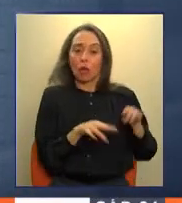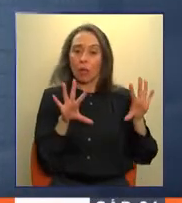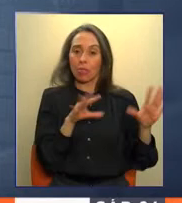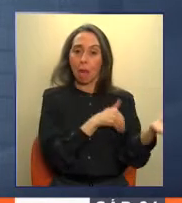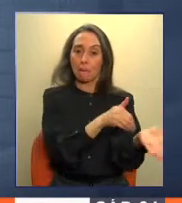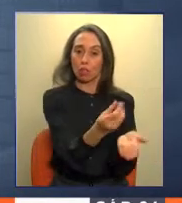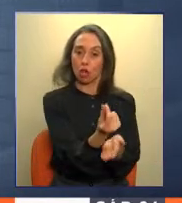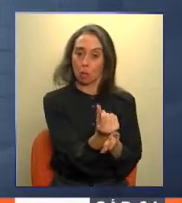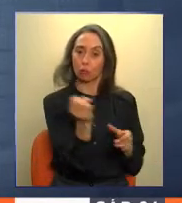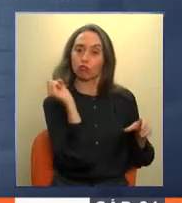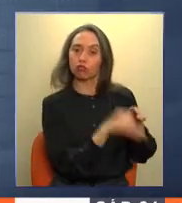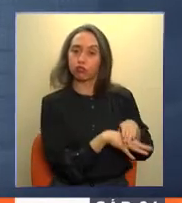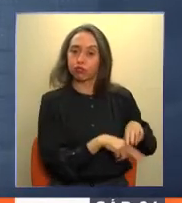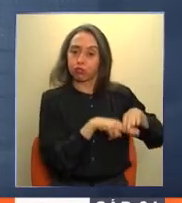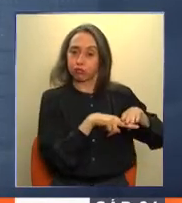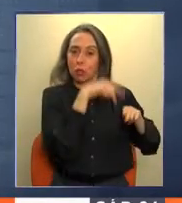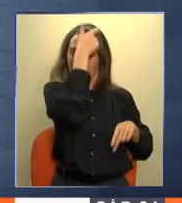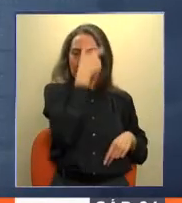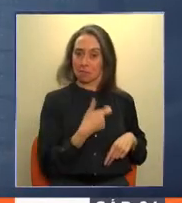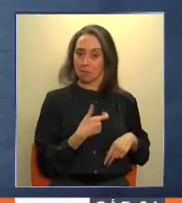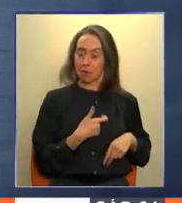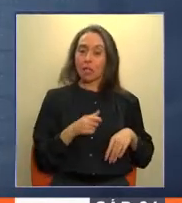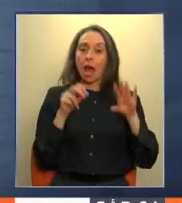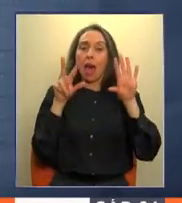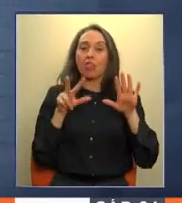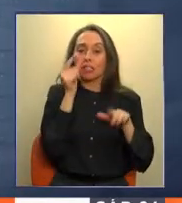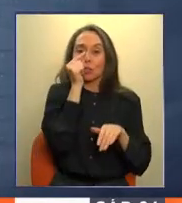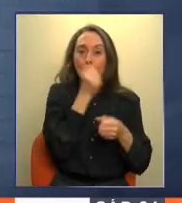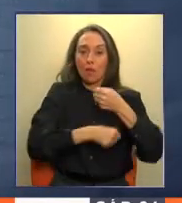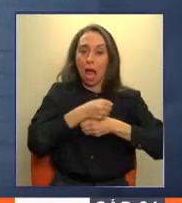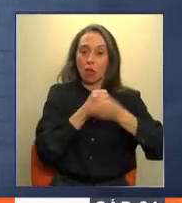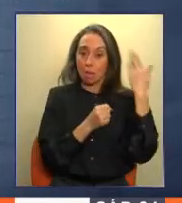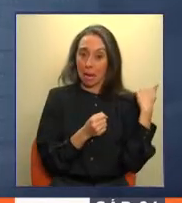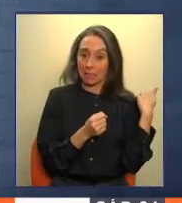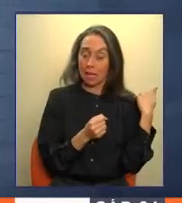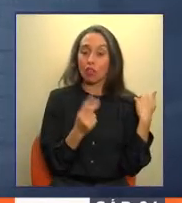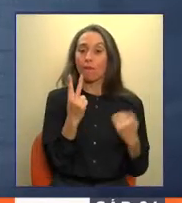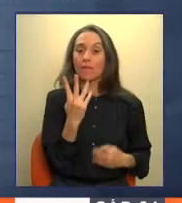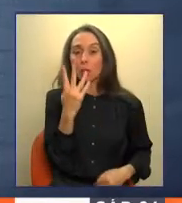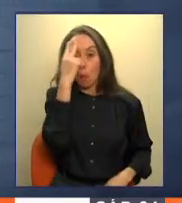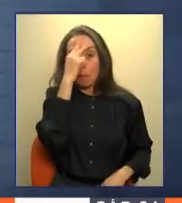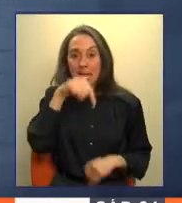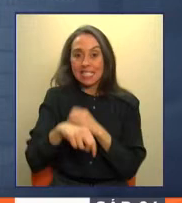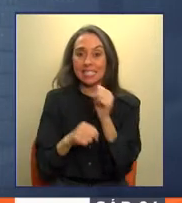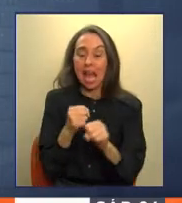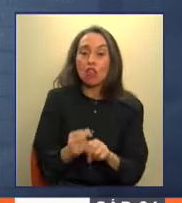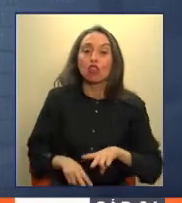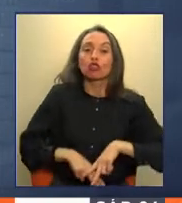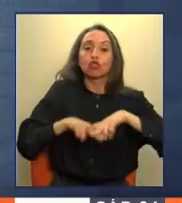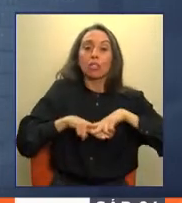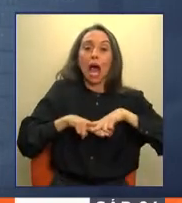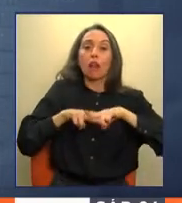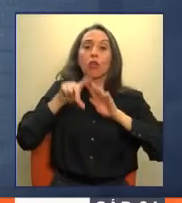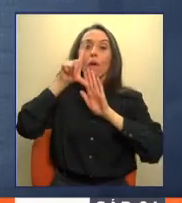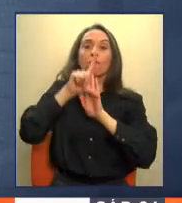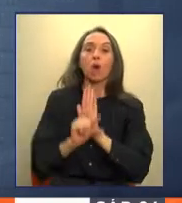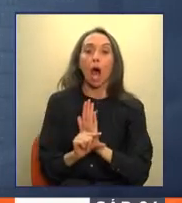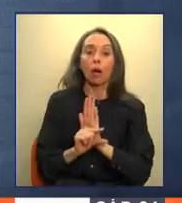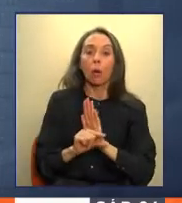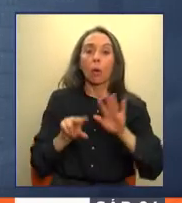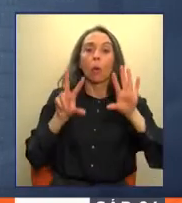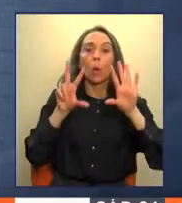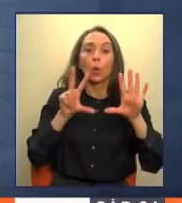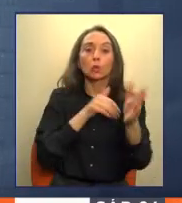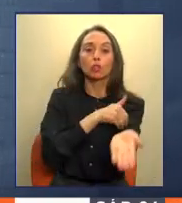de pesos en su cuenta individual al 18 de octubre pasado el 24 de marzo de este año su saldo se había reducido a unos 8